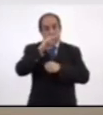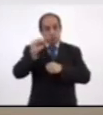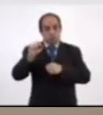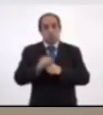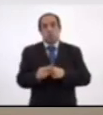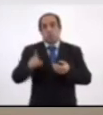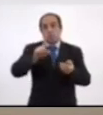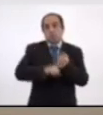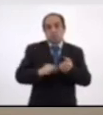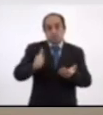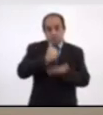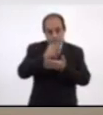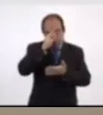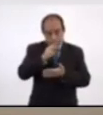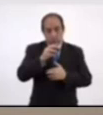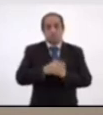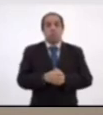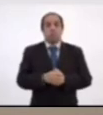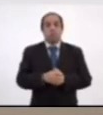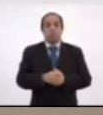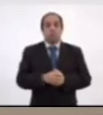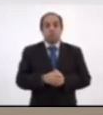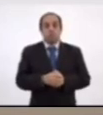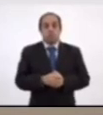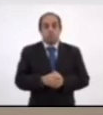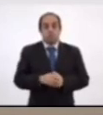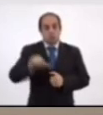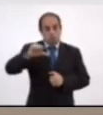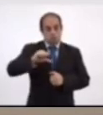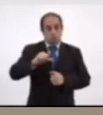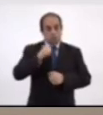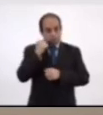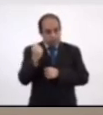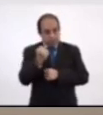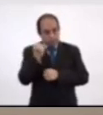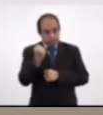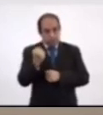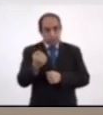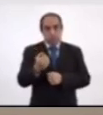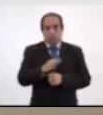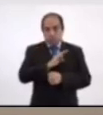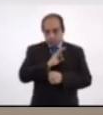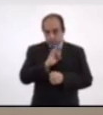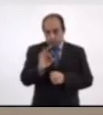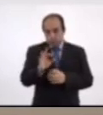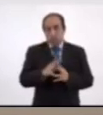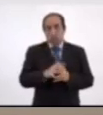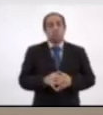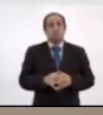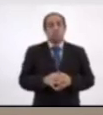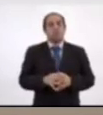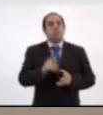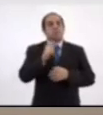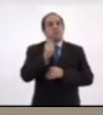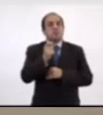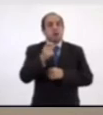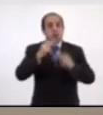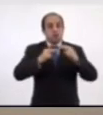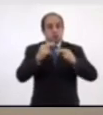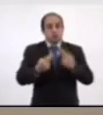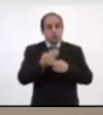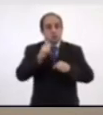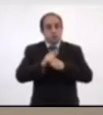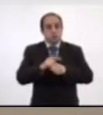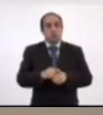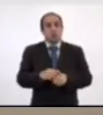particularmente aquí en la Ciudad de México, en donde hoy afortunadamente ya es posible. Consiste en que a nivel nacional